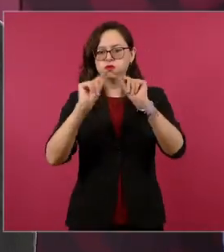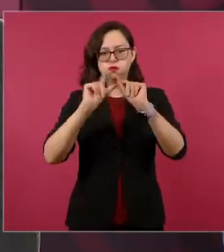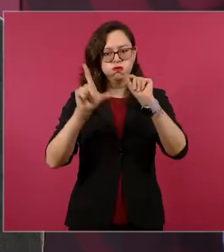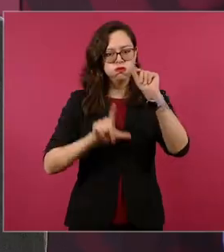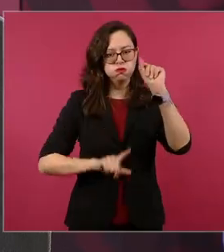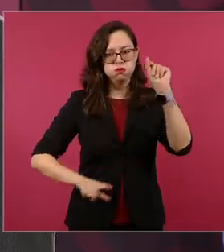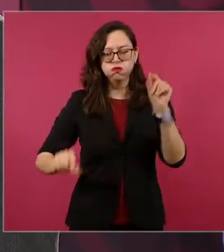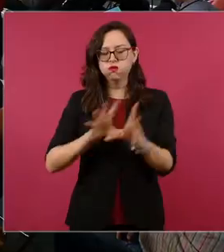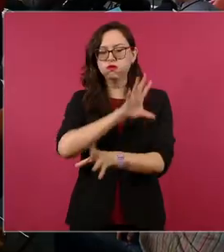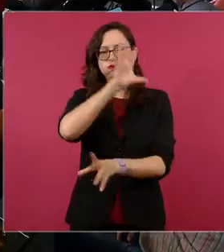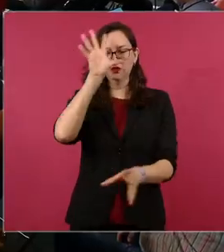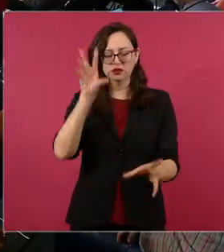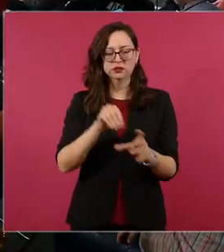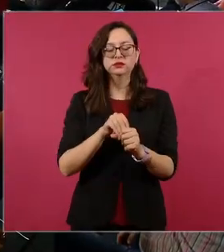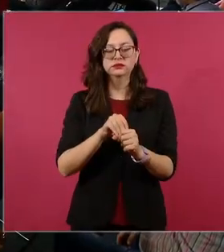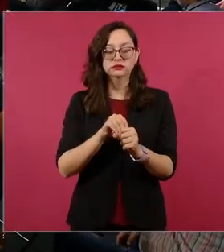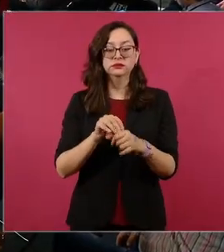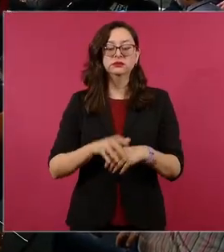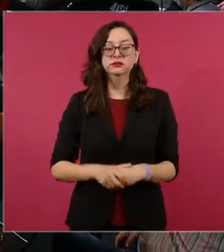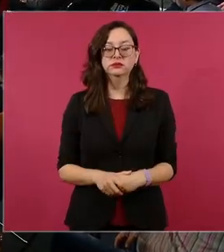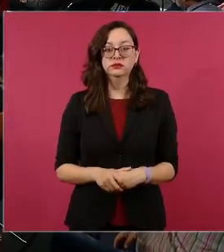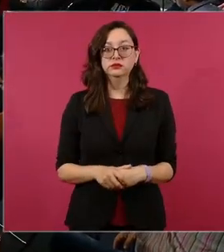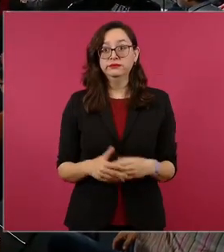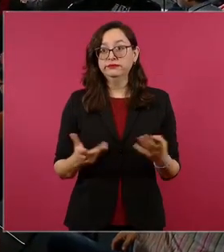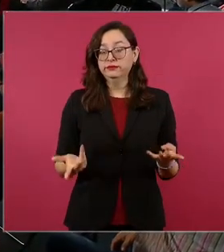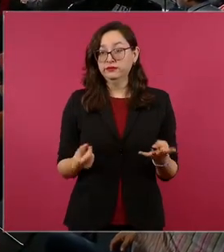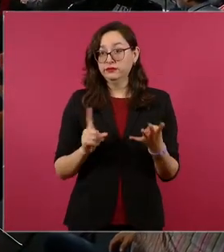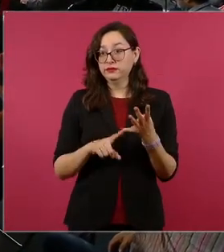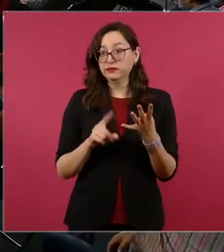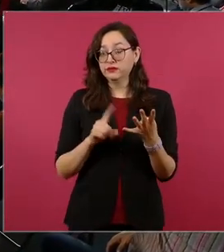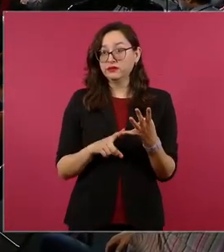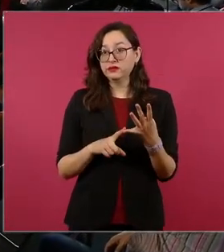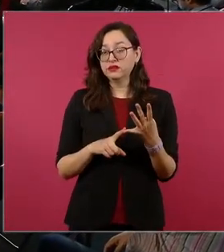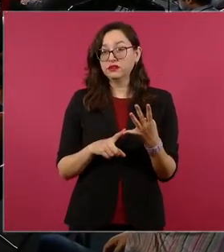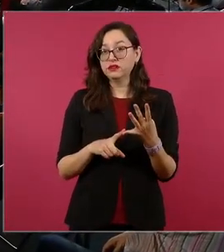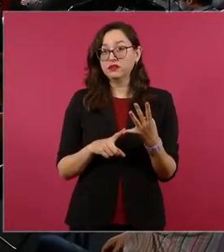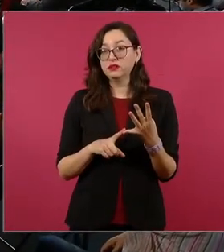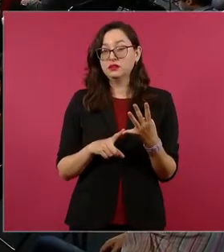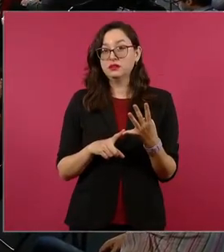escuelas. Lo otro que